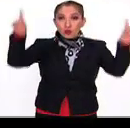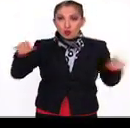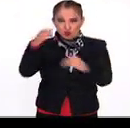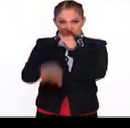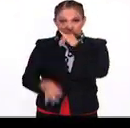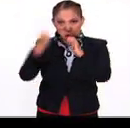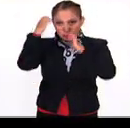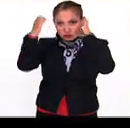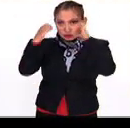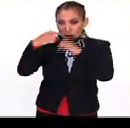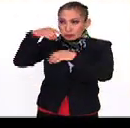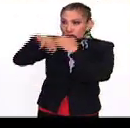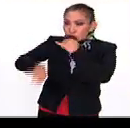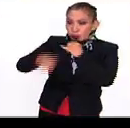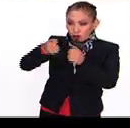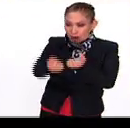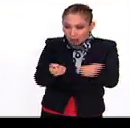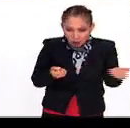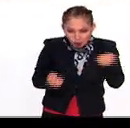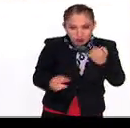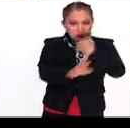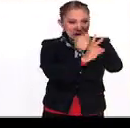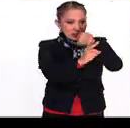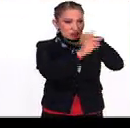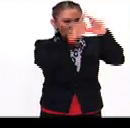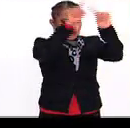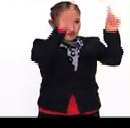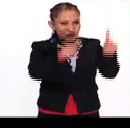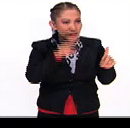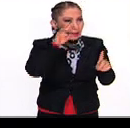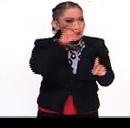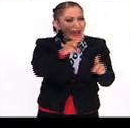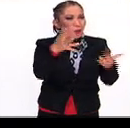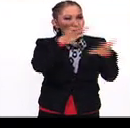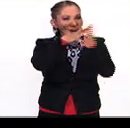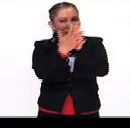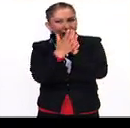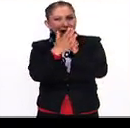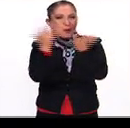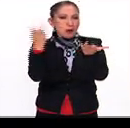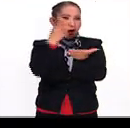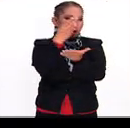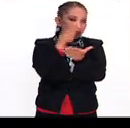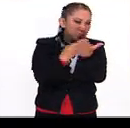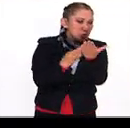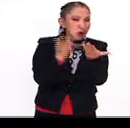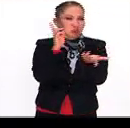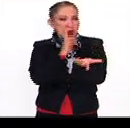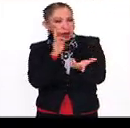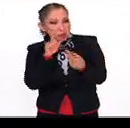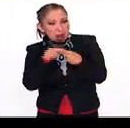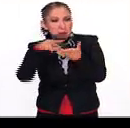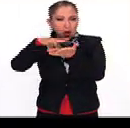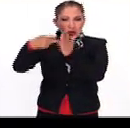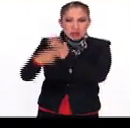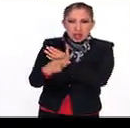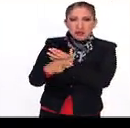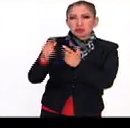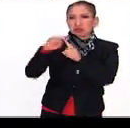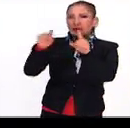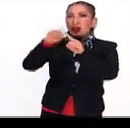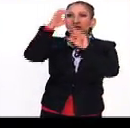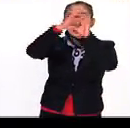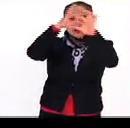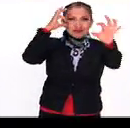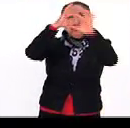al final de la muestra con cajones y vitrinas que tiene una mezcla tanto de bocetos como proyectos y también